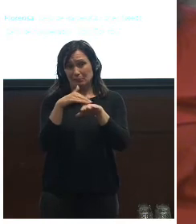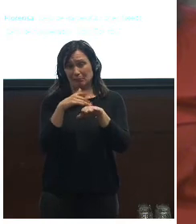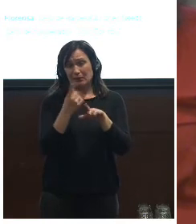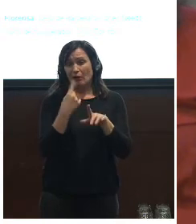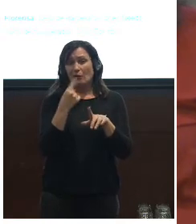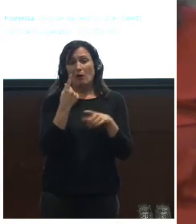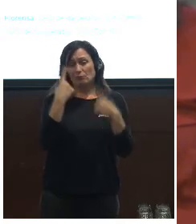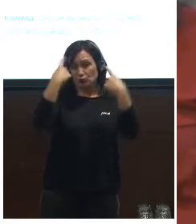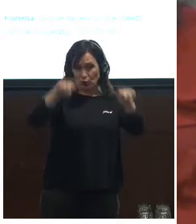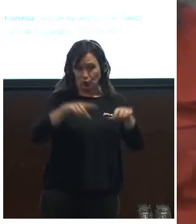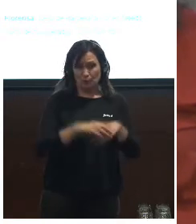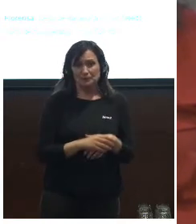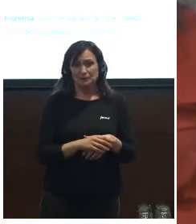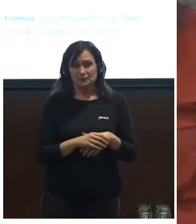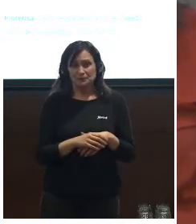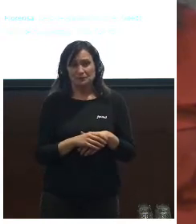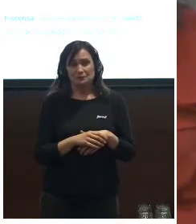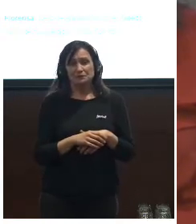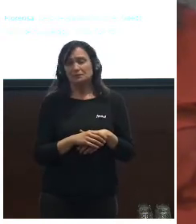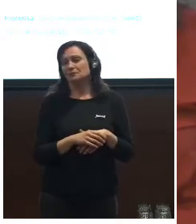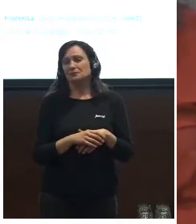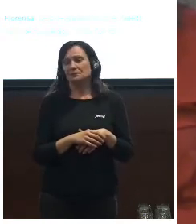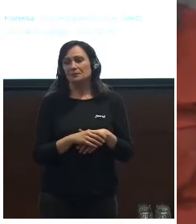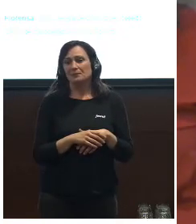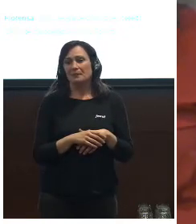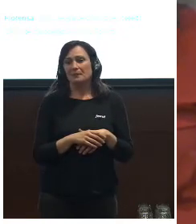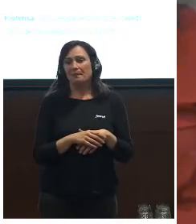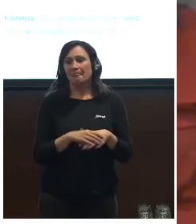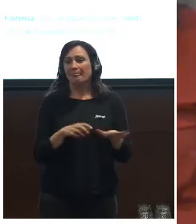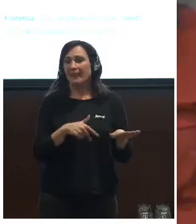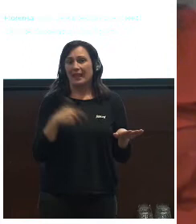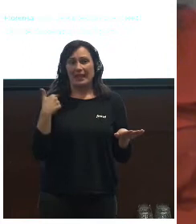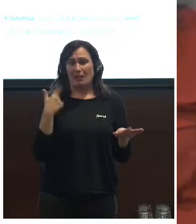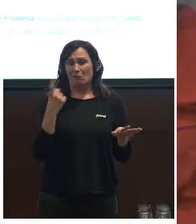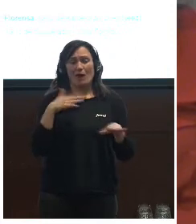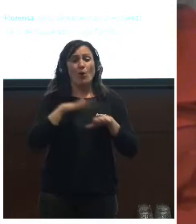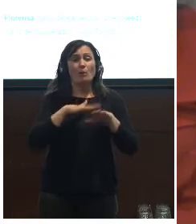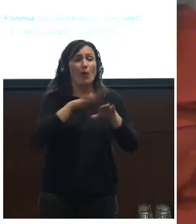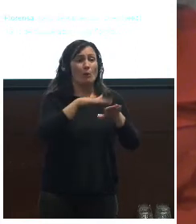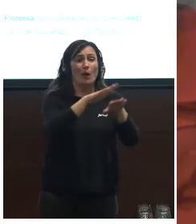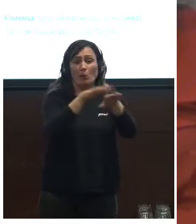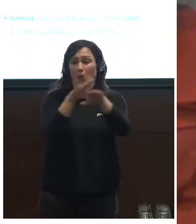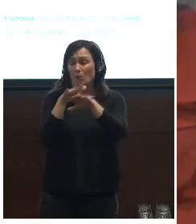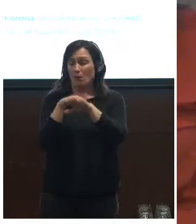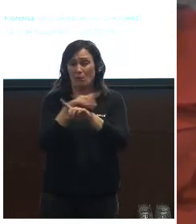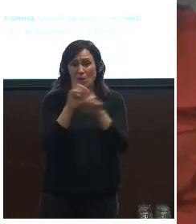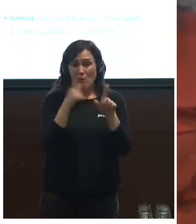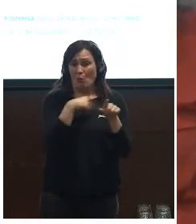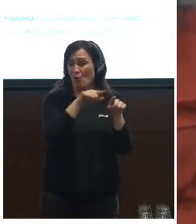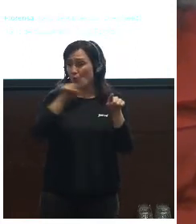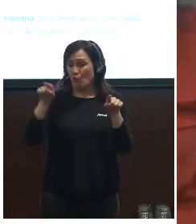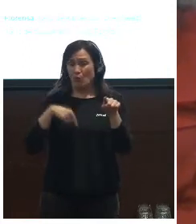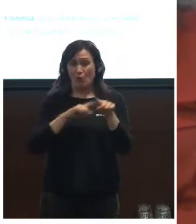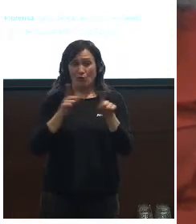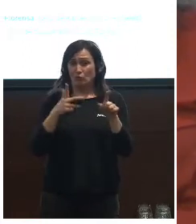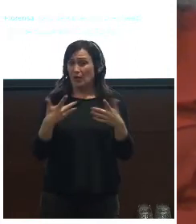la vida. En línea general, no culpo a nadie, todos somos responsables. Y si estamos aquí, en este